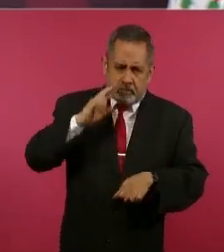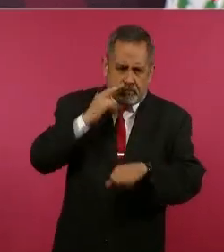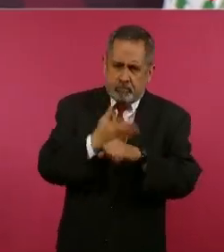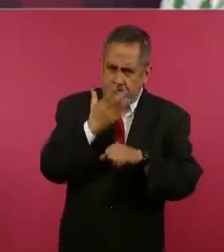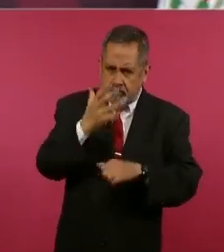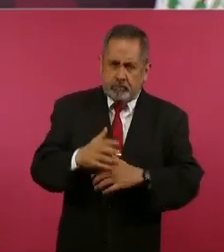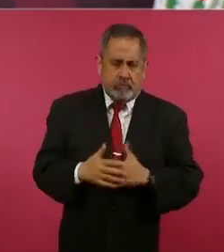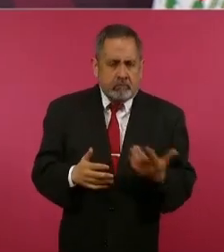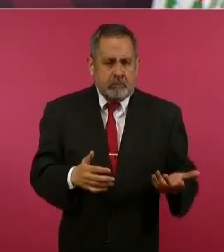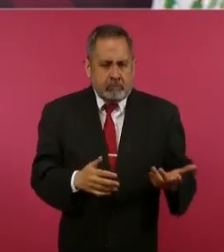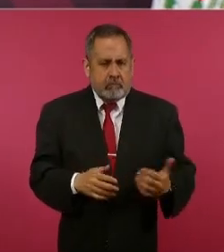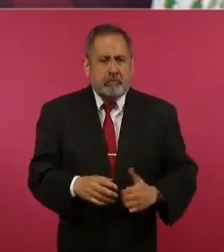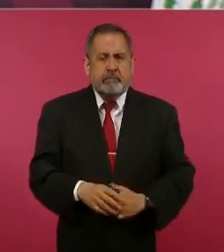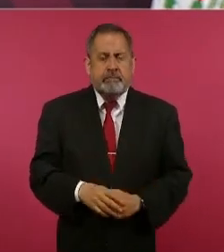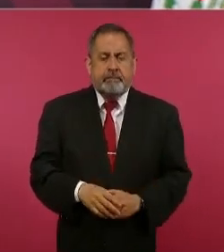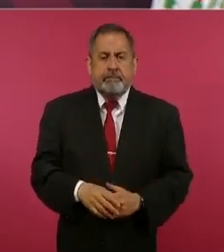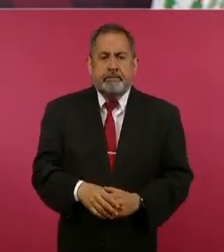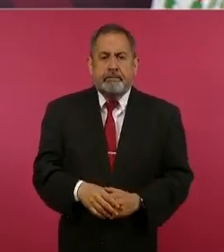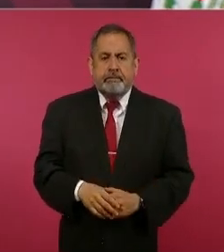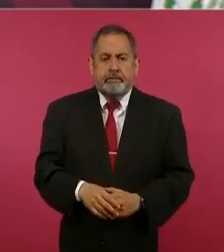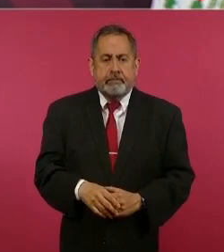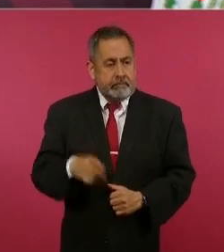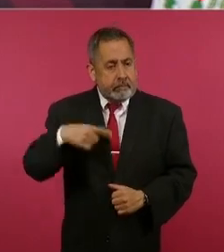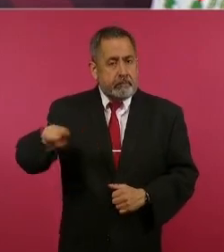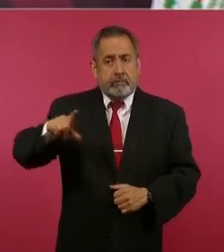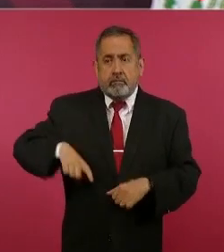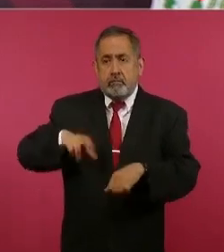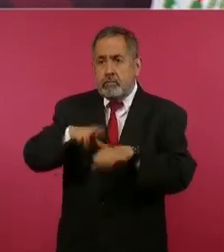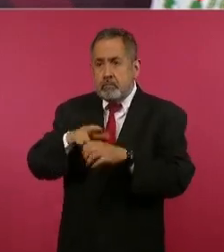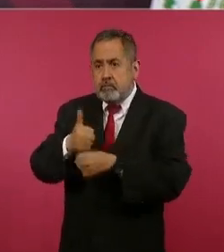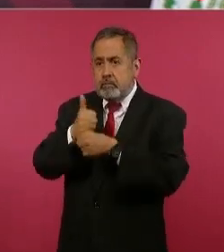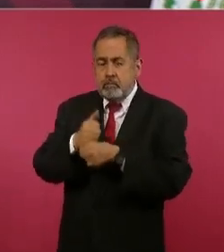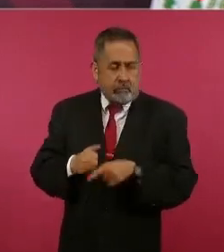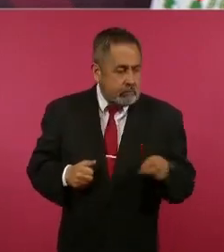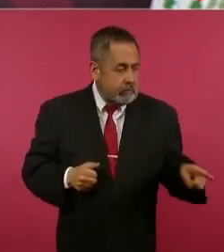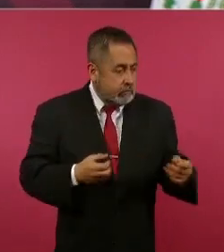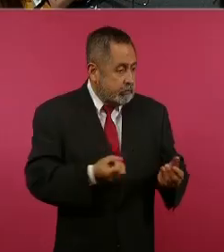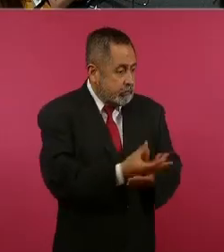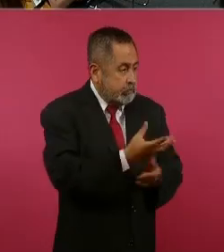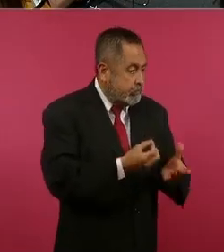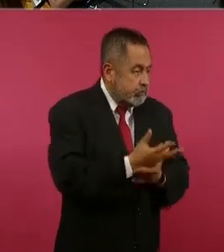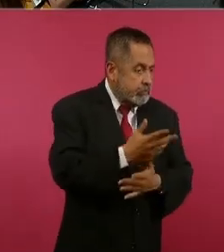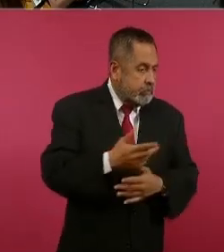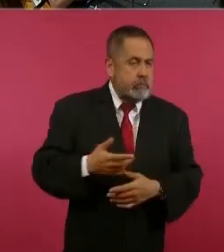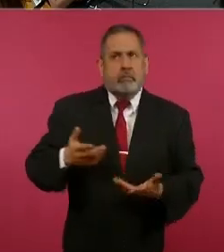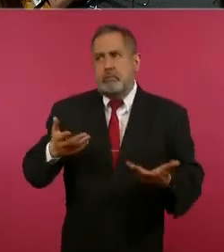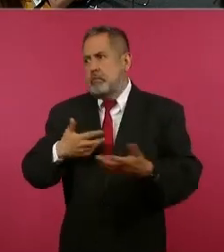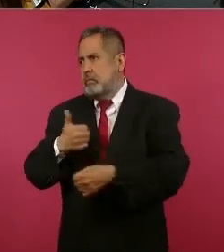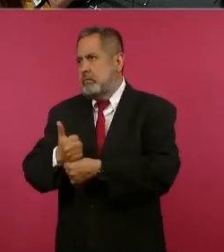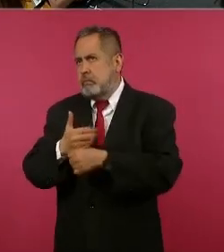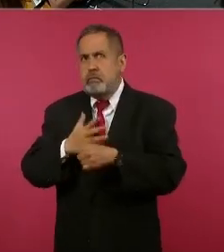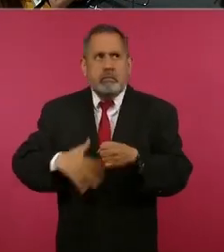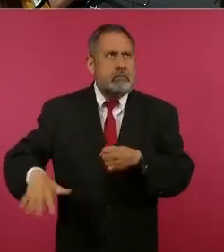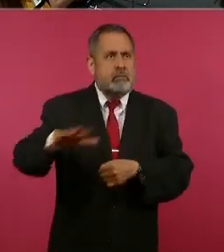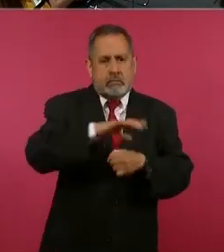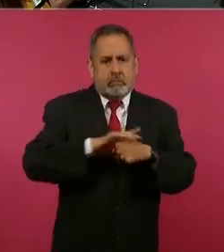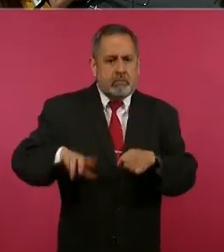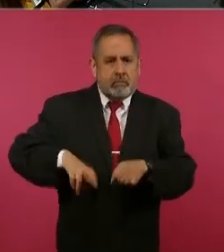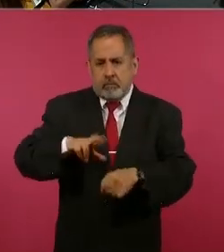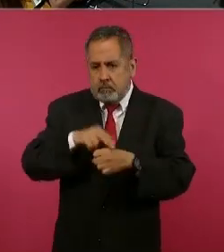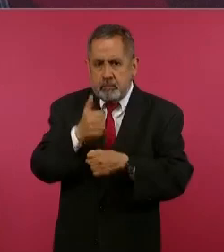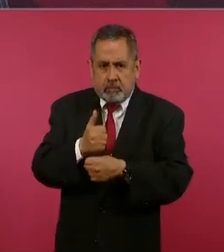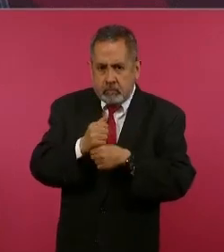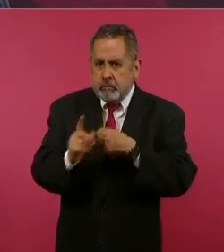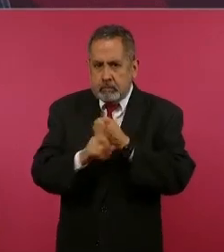porque ellos son los que padecen, y no solo los gobernadores